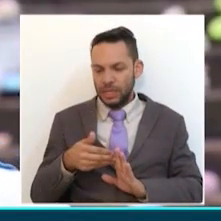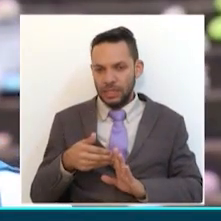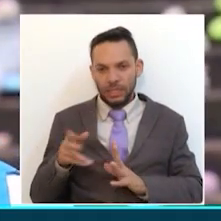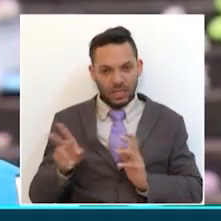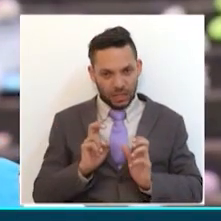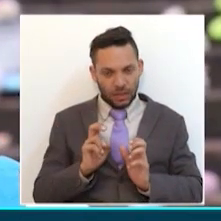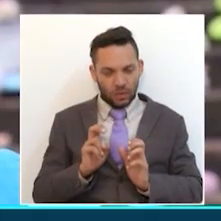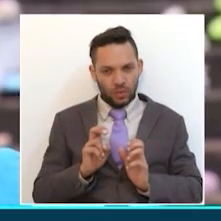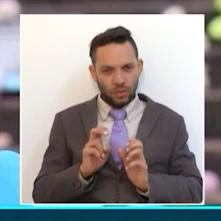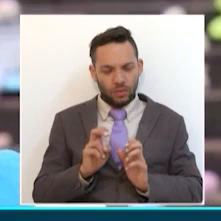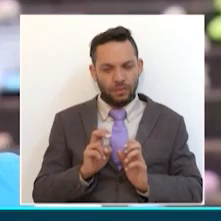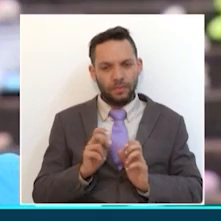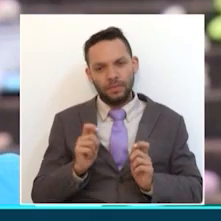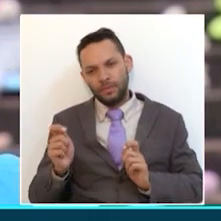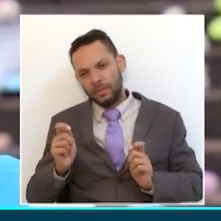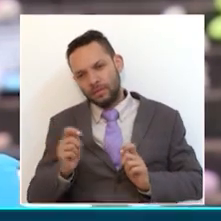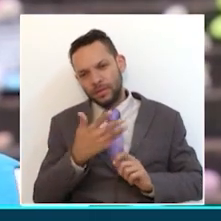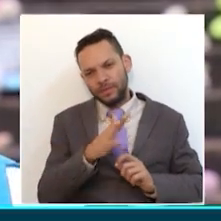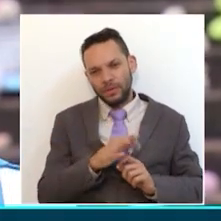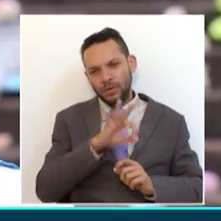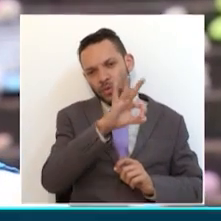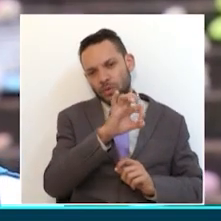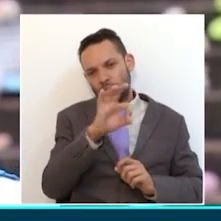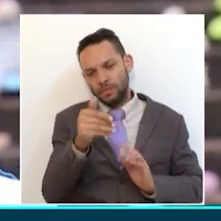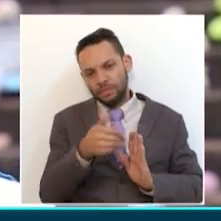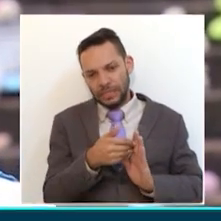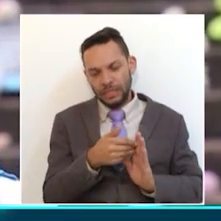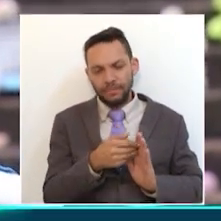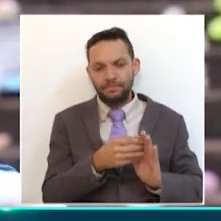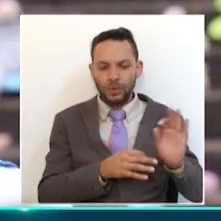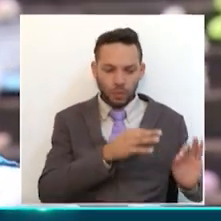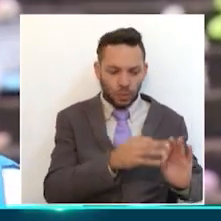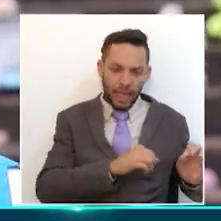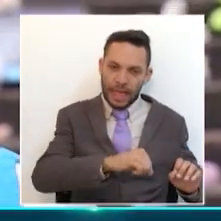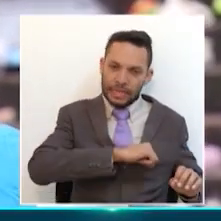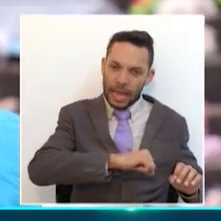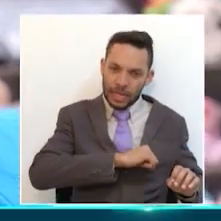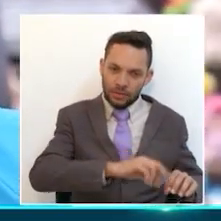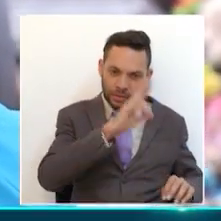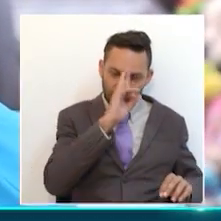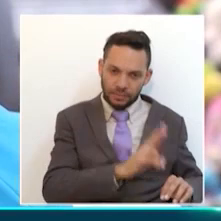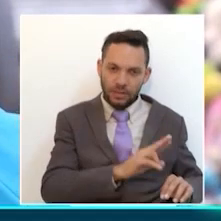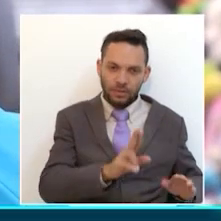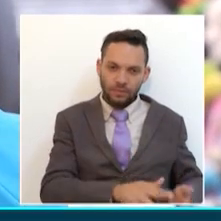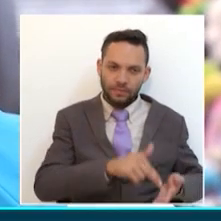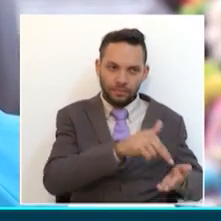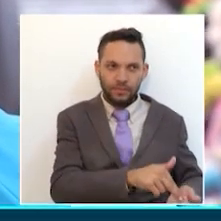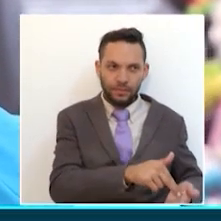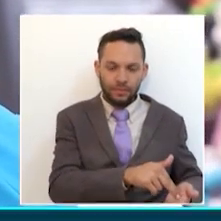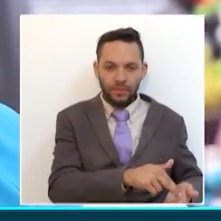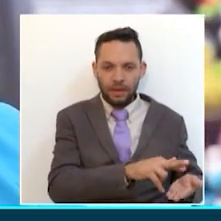22.700, alrededor de unos 8.000 pudieron entrar a una medida de restablecimiento de derechos. Y pues en